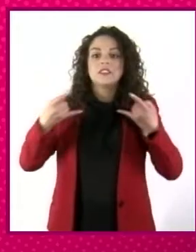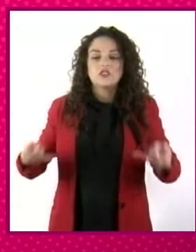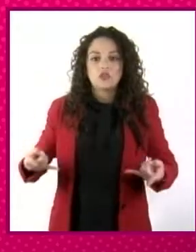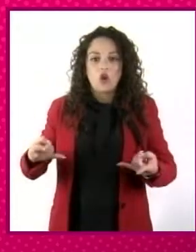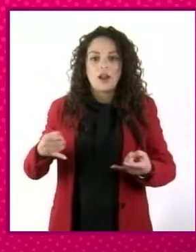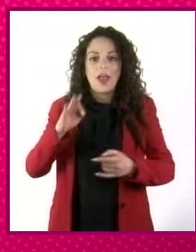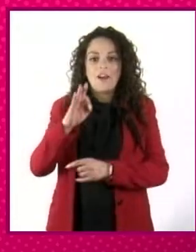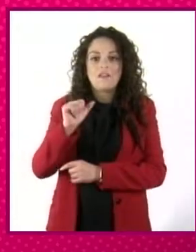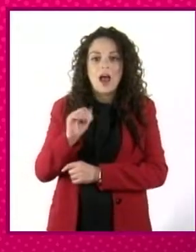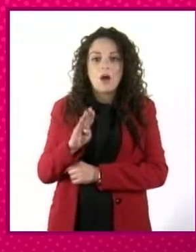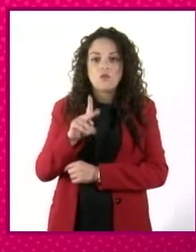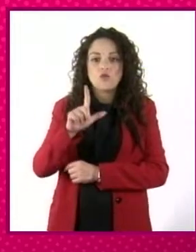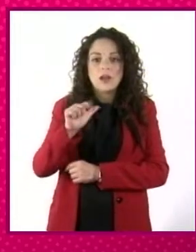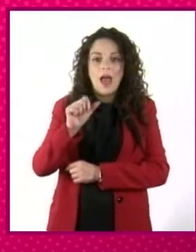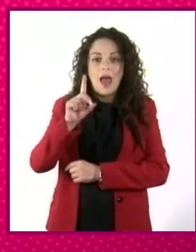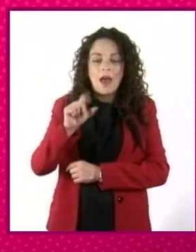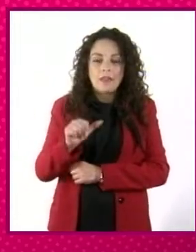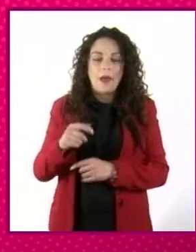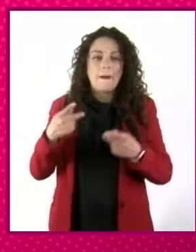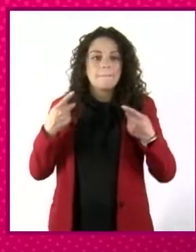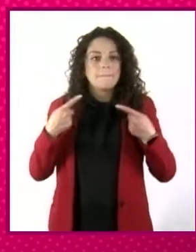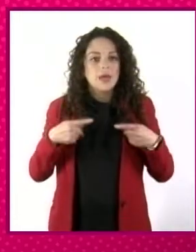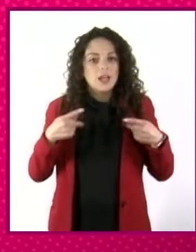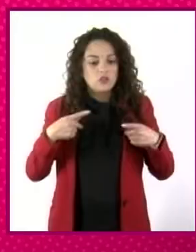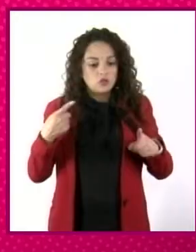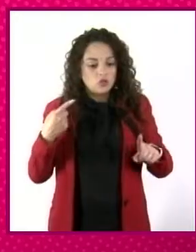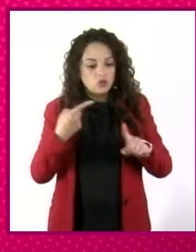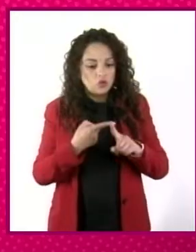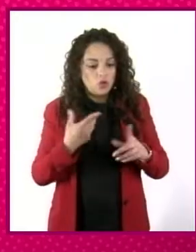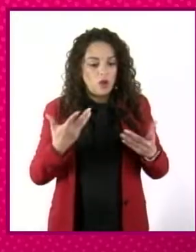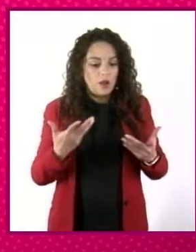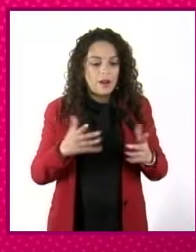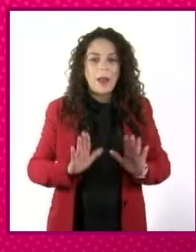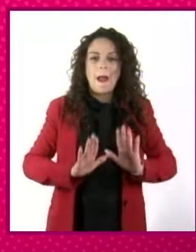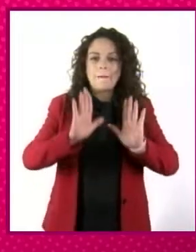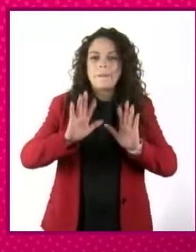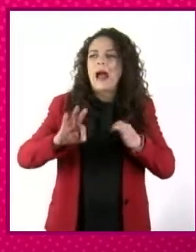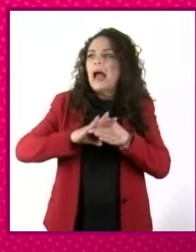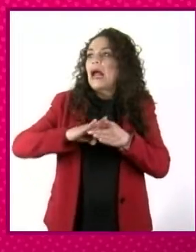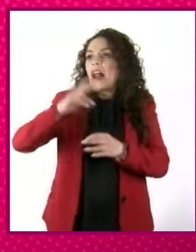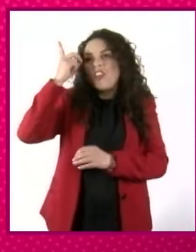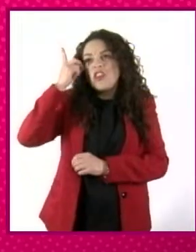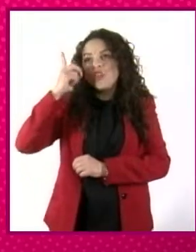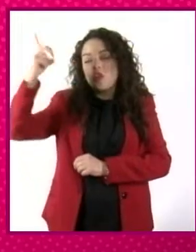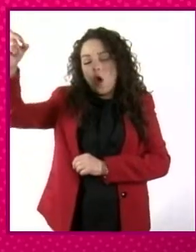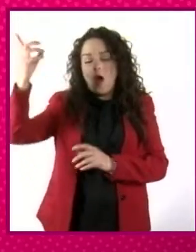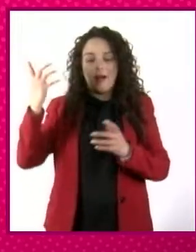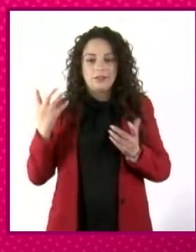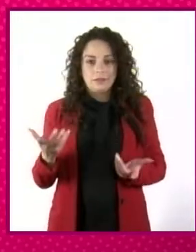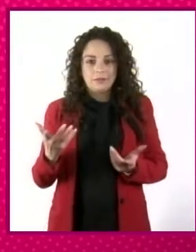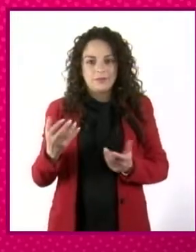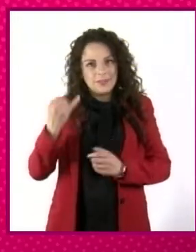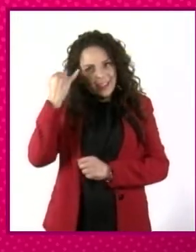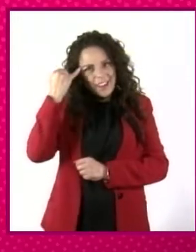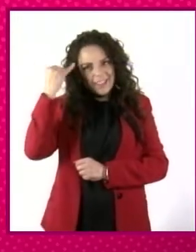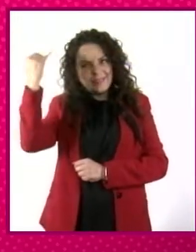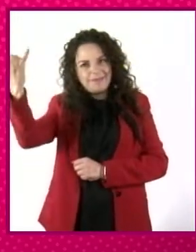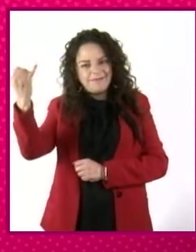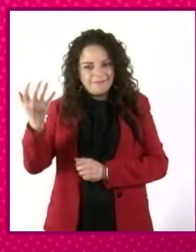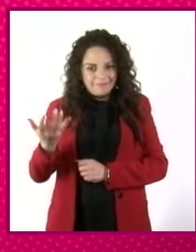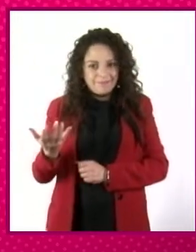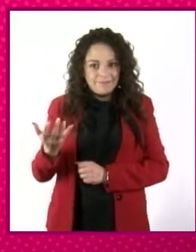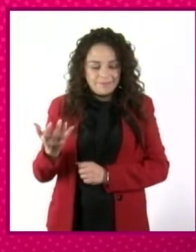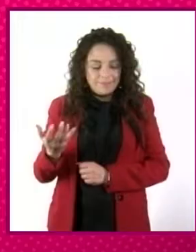personajes que rayan en lo divino, casi dioses, no son historias imaginadas. Que haya habido